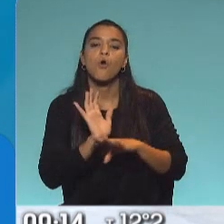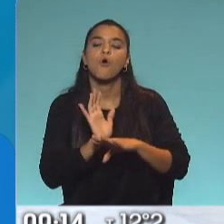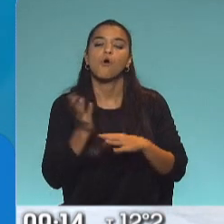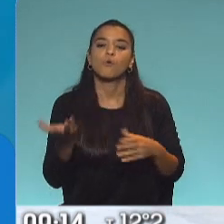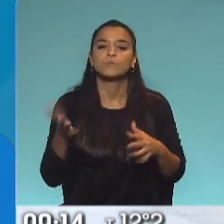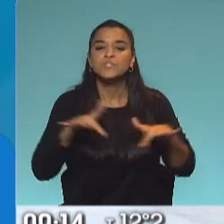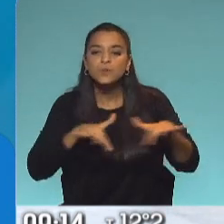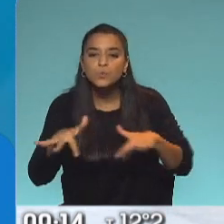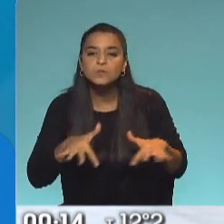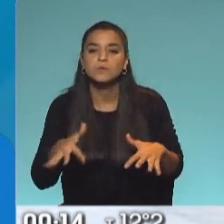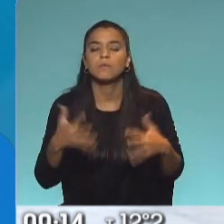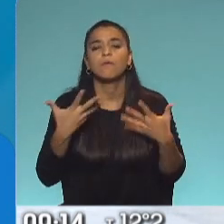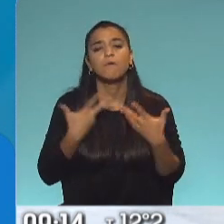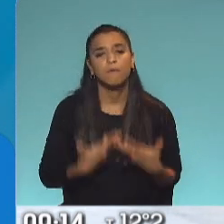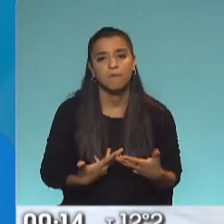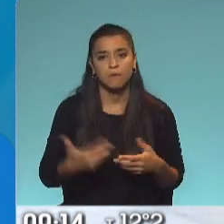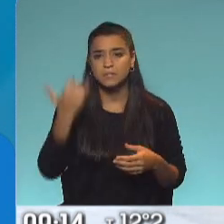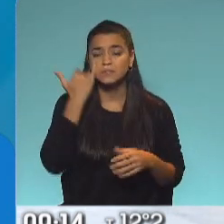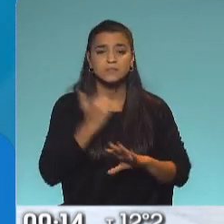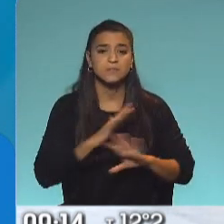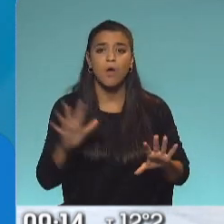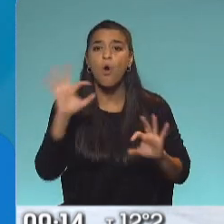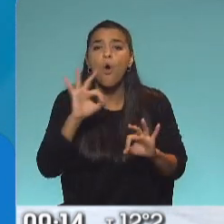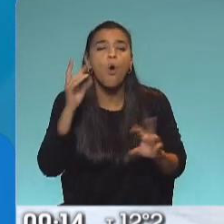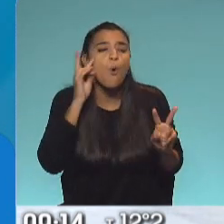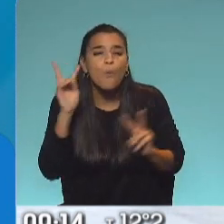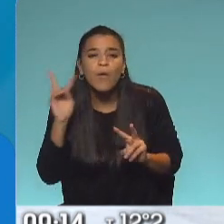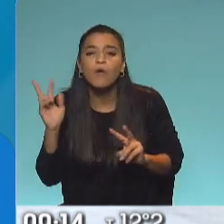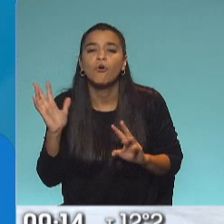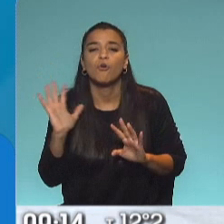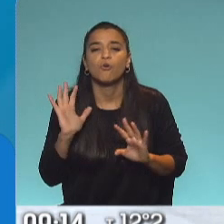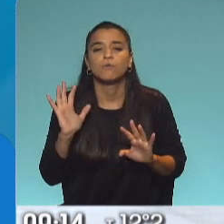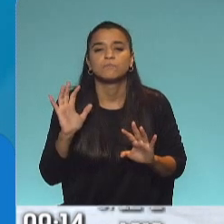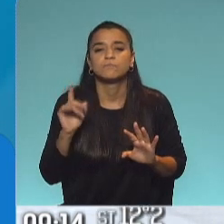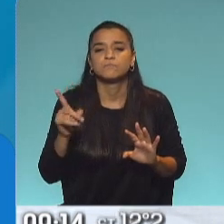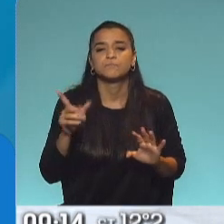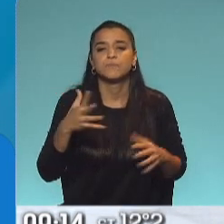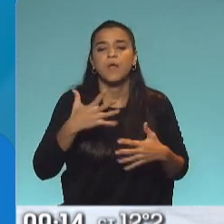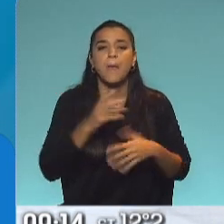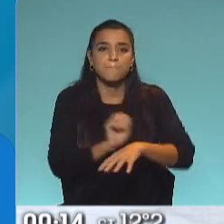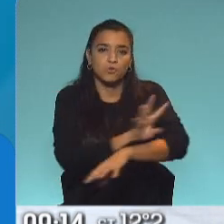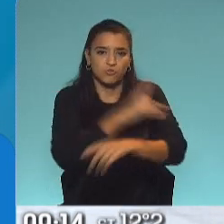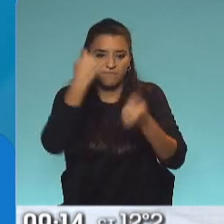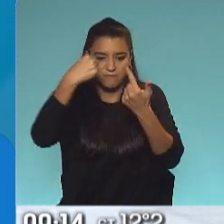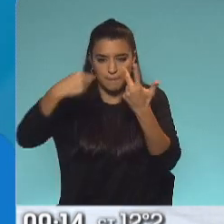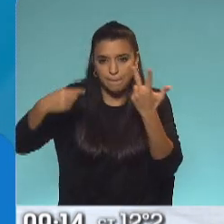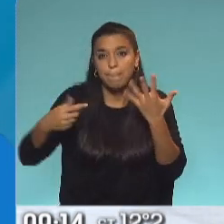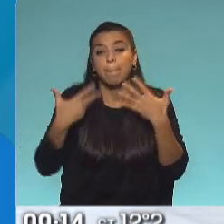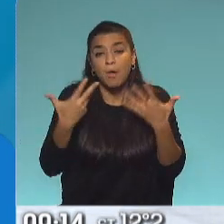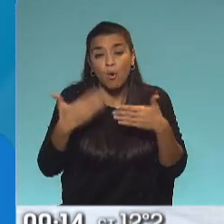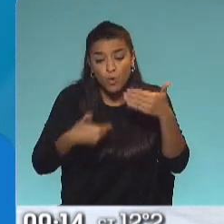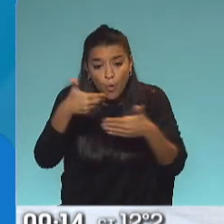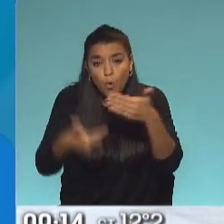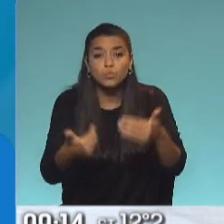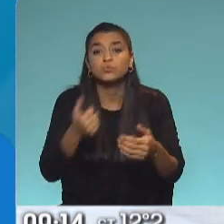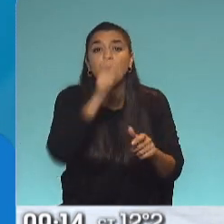algunas situaciones como de agotamiento o percepción de distintas emociones por supuesto la evolución de